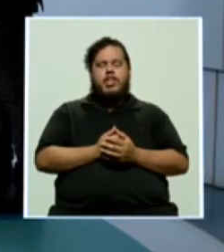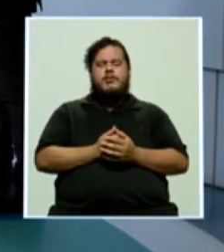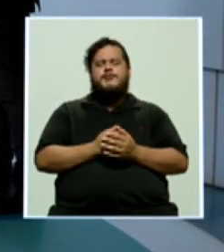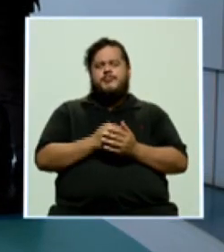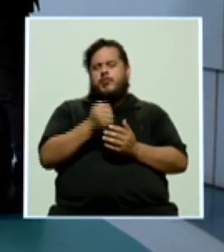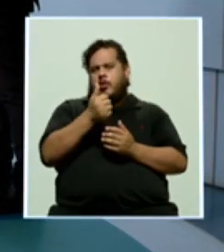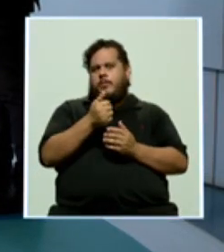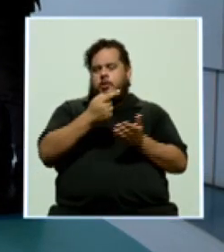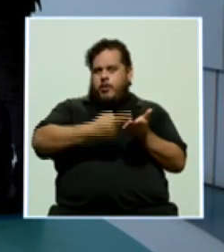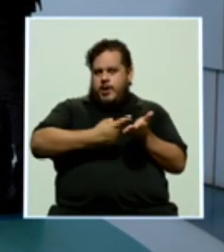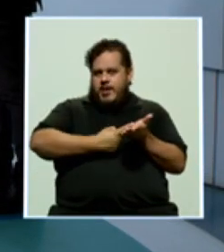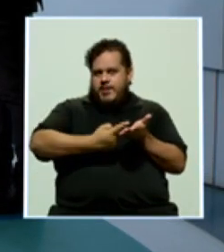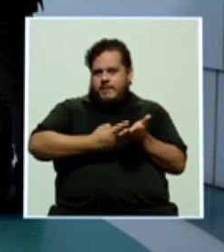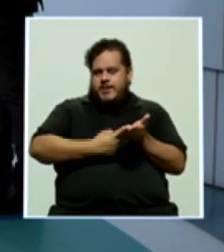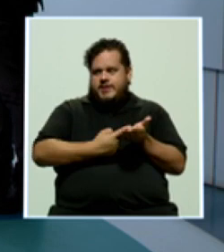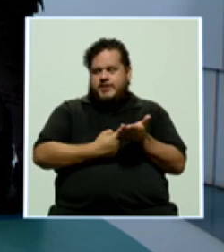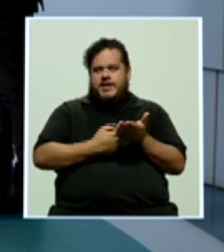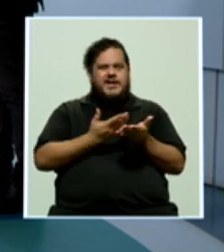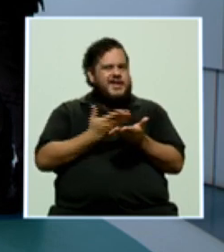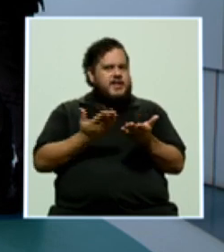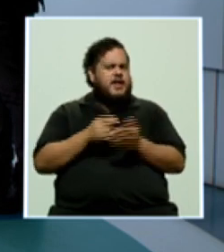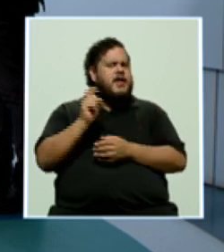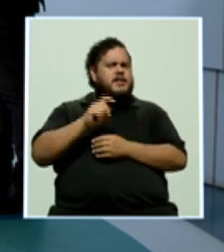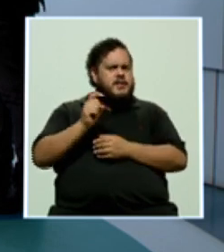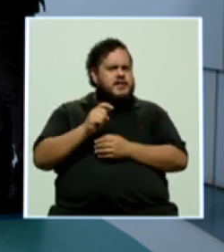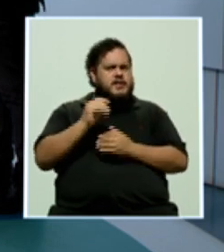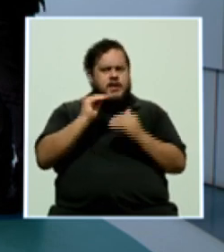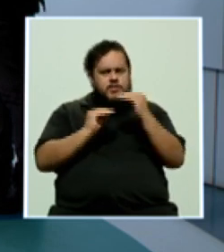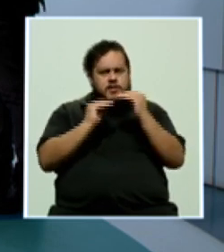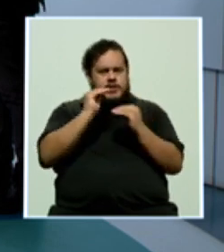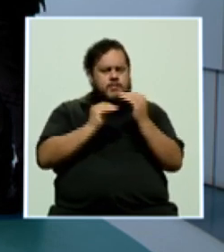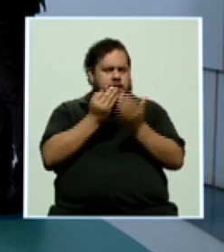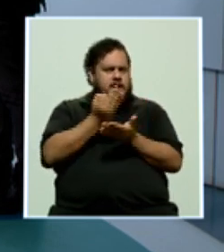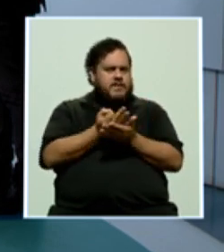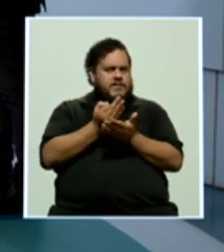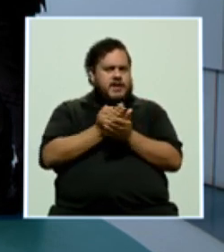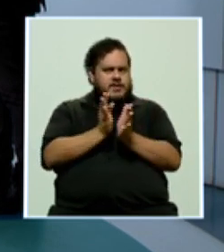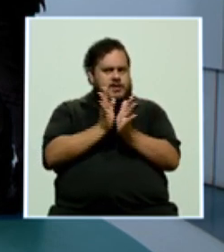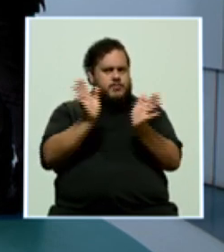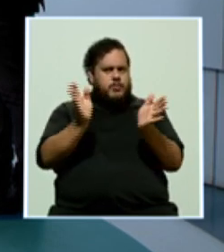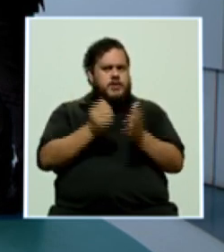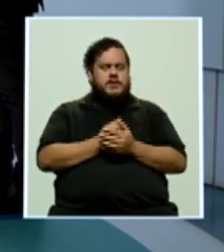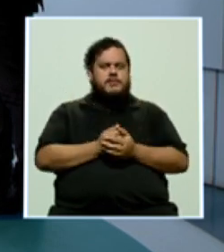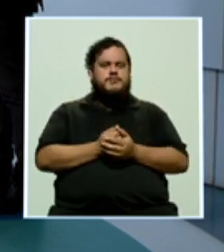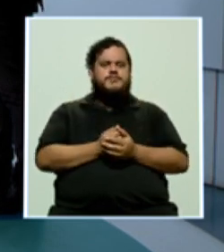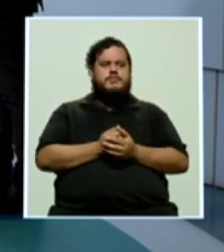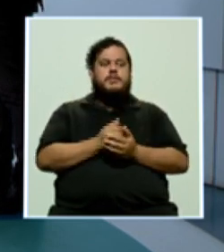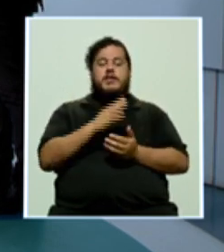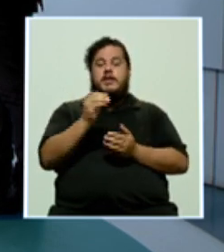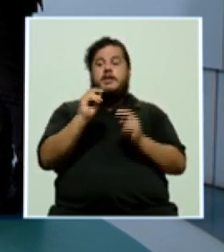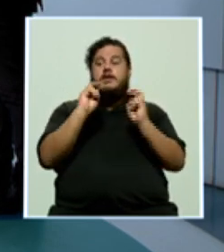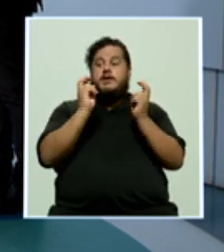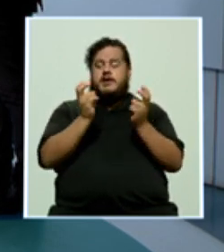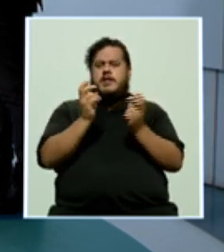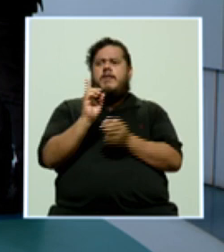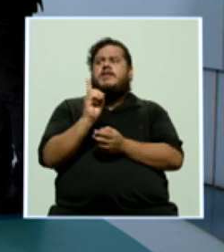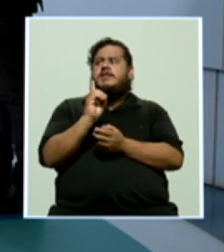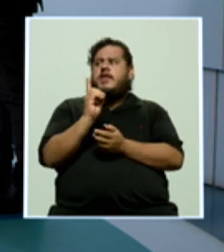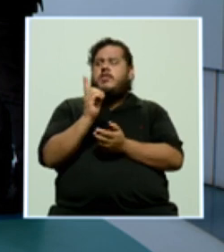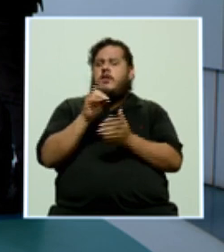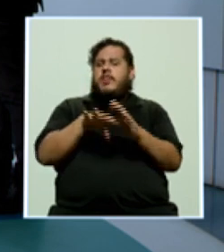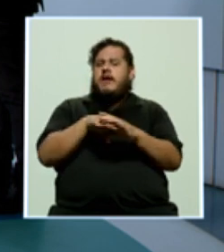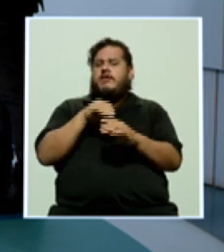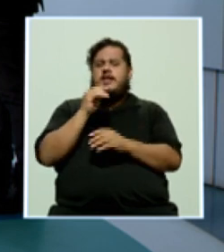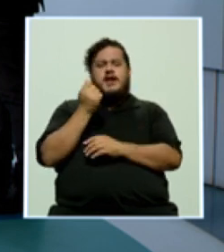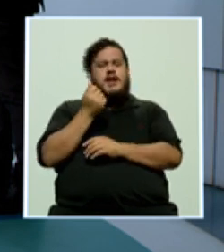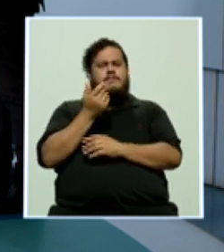está planteado es: necesitamos equilibrar las finanzas públicas, y el tema es de dónde va a salir la plata,